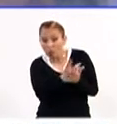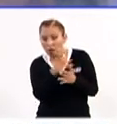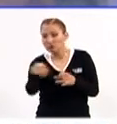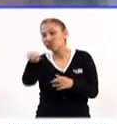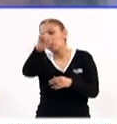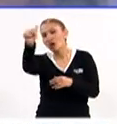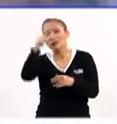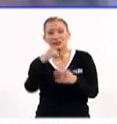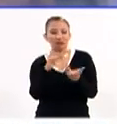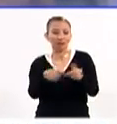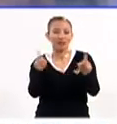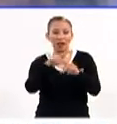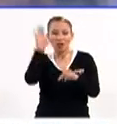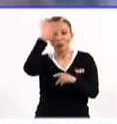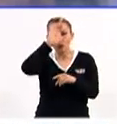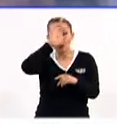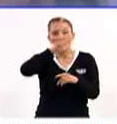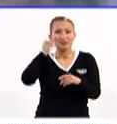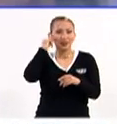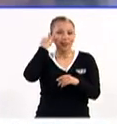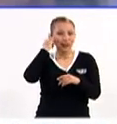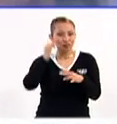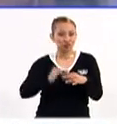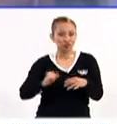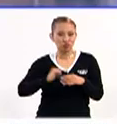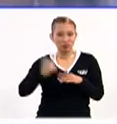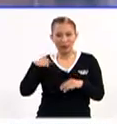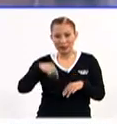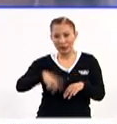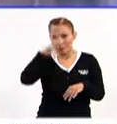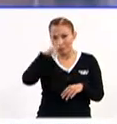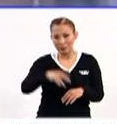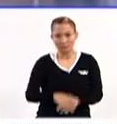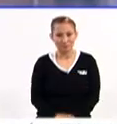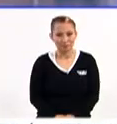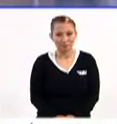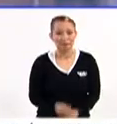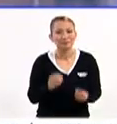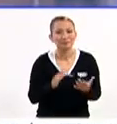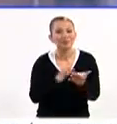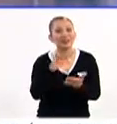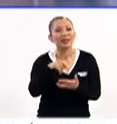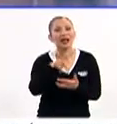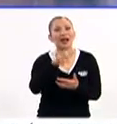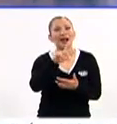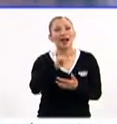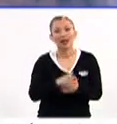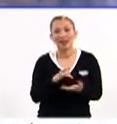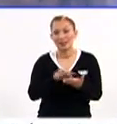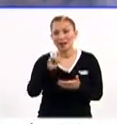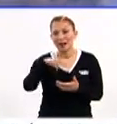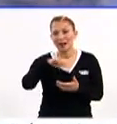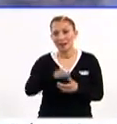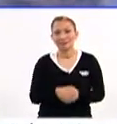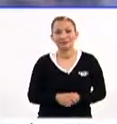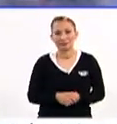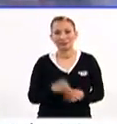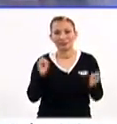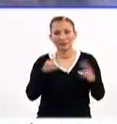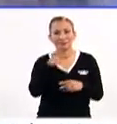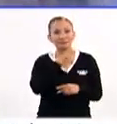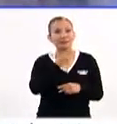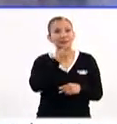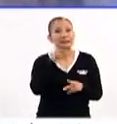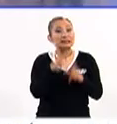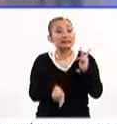las muchas otras, como bien dices, culturas indígenas y originarias que tenemos en nuestro país. Muchas gracias, Carla. Gracias, te esperamos pronto por aquí. Hasta luego.